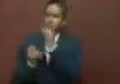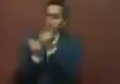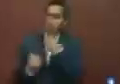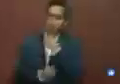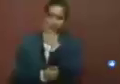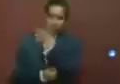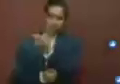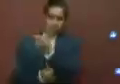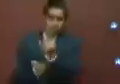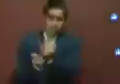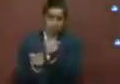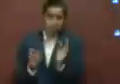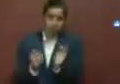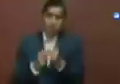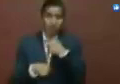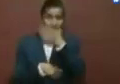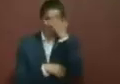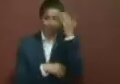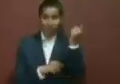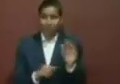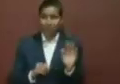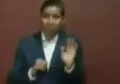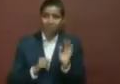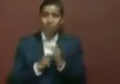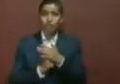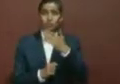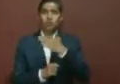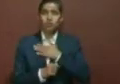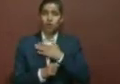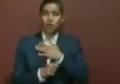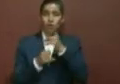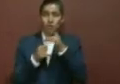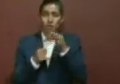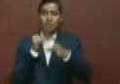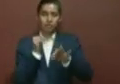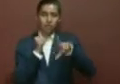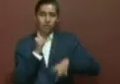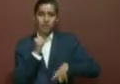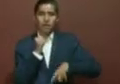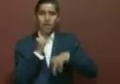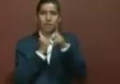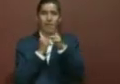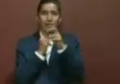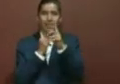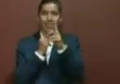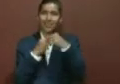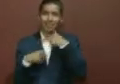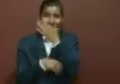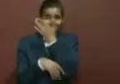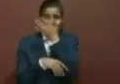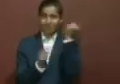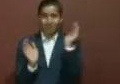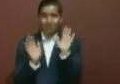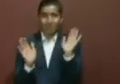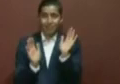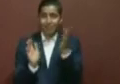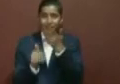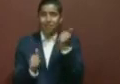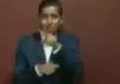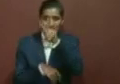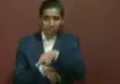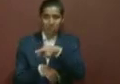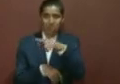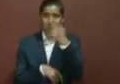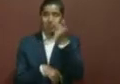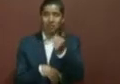sé, eso de que yo sea el último gobernador del PRD, no sé, porque también es cierto, y se lo